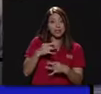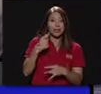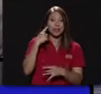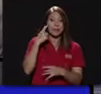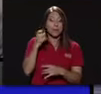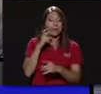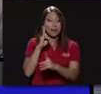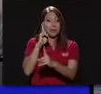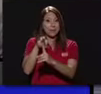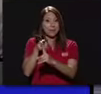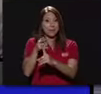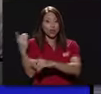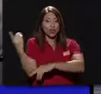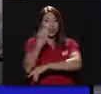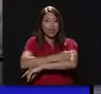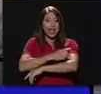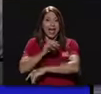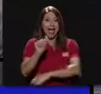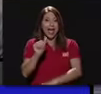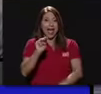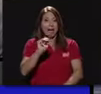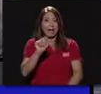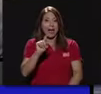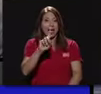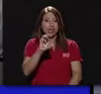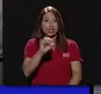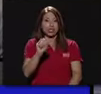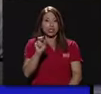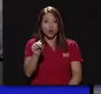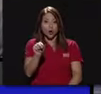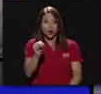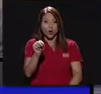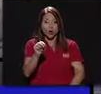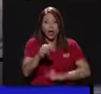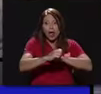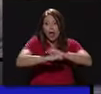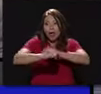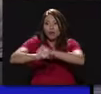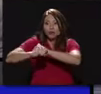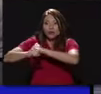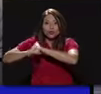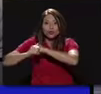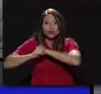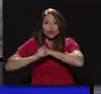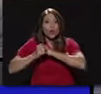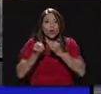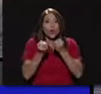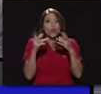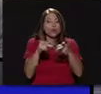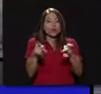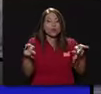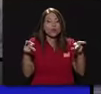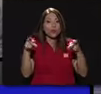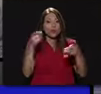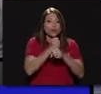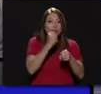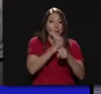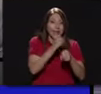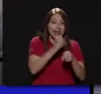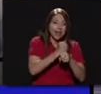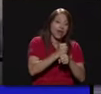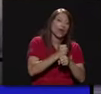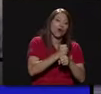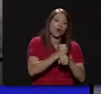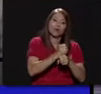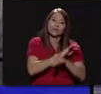mismo día en que Amazon anunció la creación de tantos puestos de empleo, también se anunciaba la salida de una